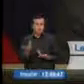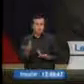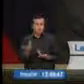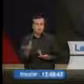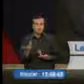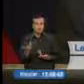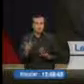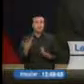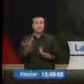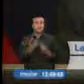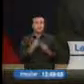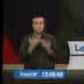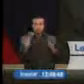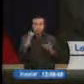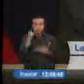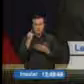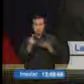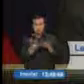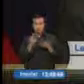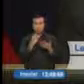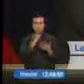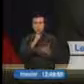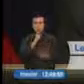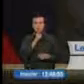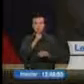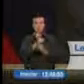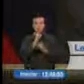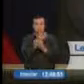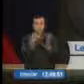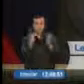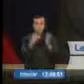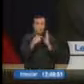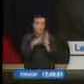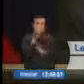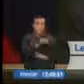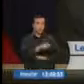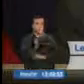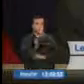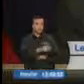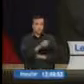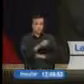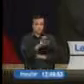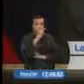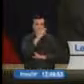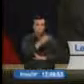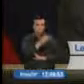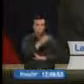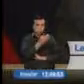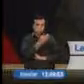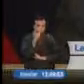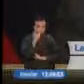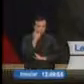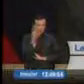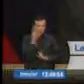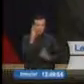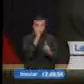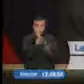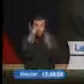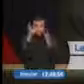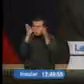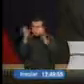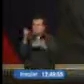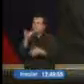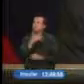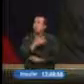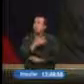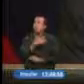que en la mayor proporción le dice a uno la verdad. Pero si es que uno quiere oír la verdad desnuda, oiga la crítica y siente la crítica.